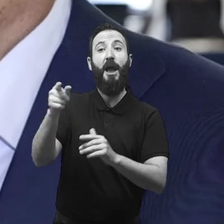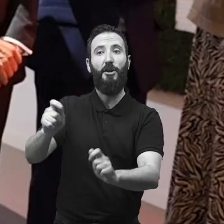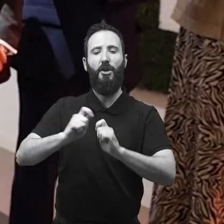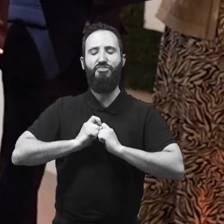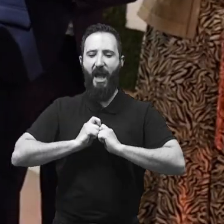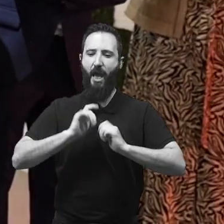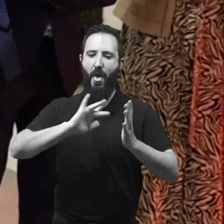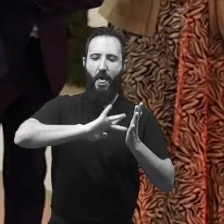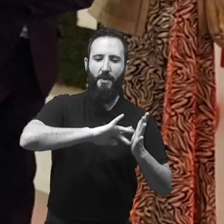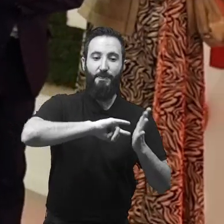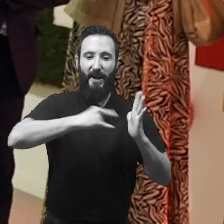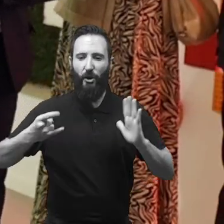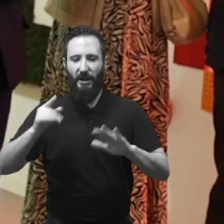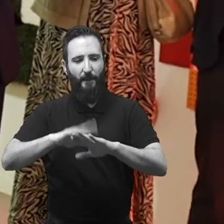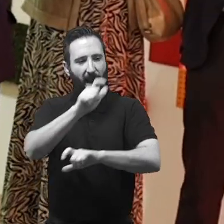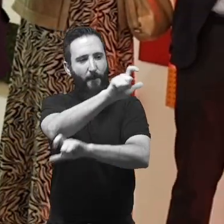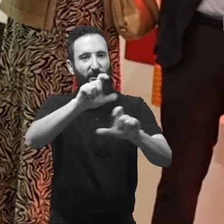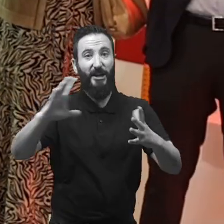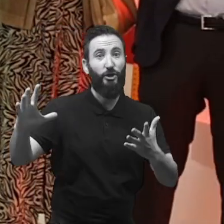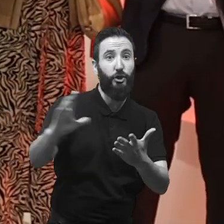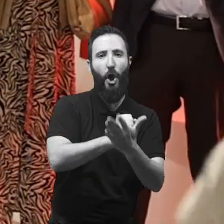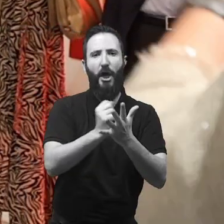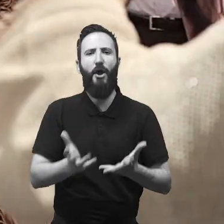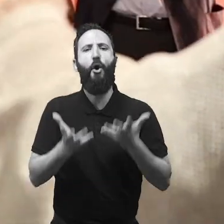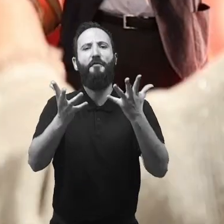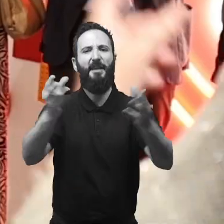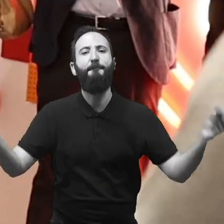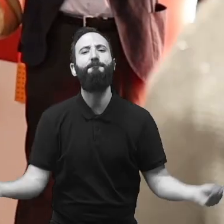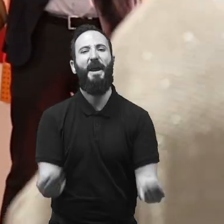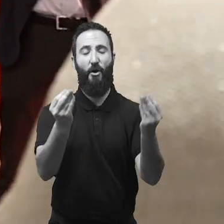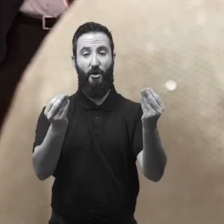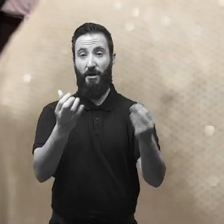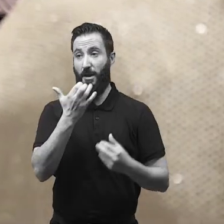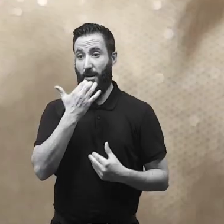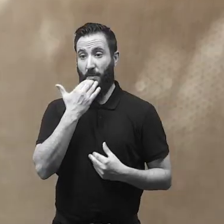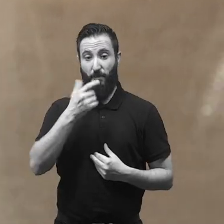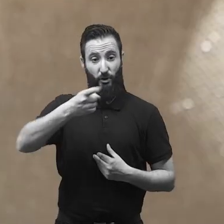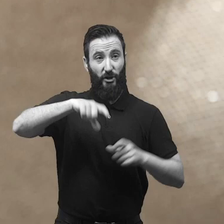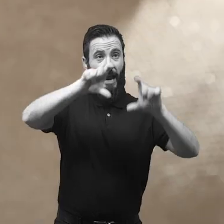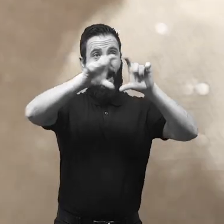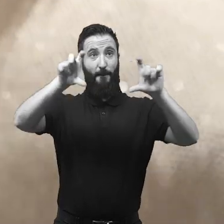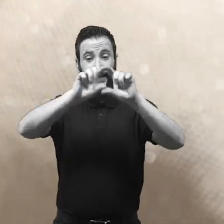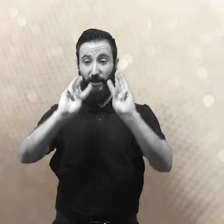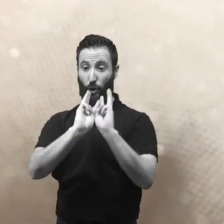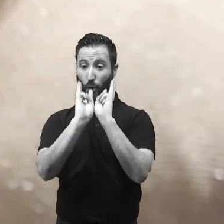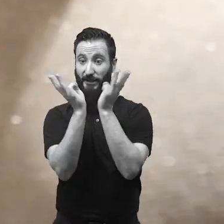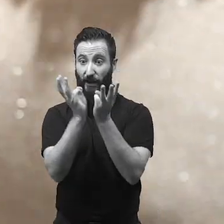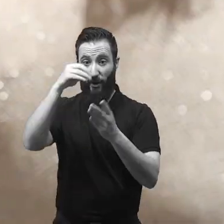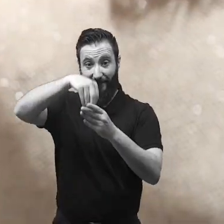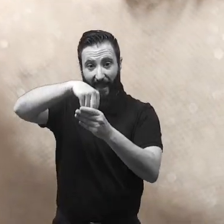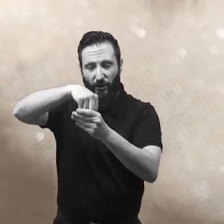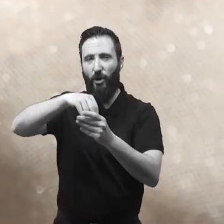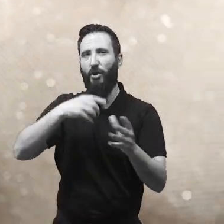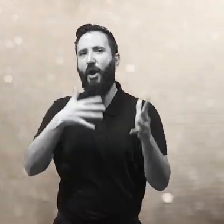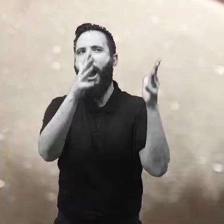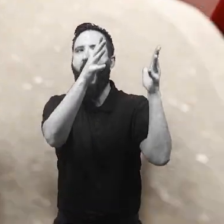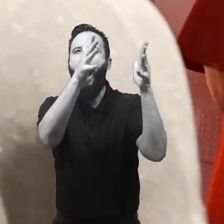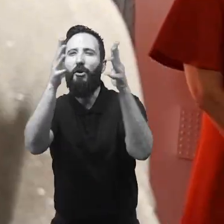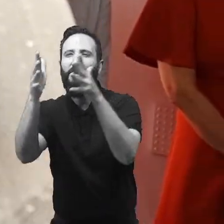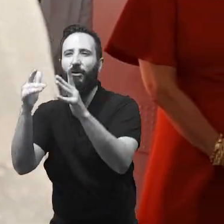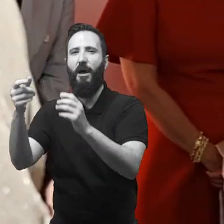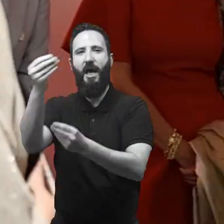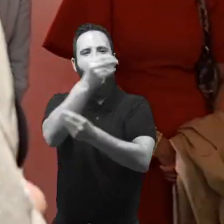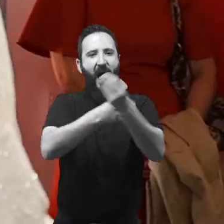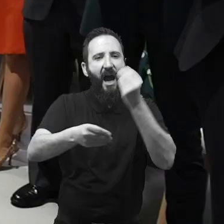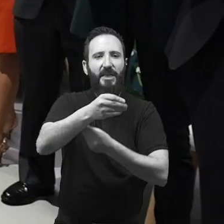todo el mundo. Yo proponía que de las empresas que somos miembros de ese consejo asesor, bueno, pues hiciésemos comunicaciones virales de